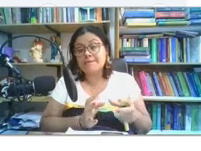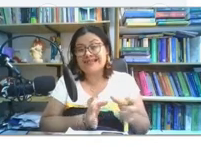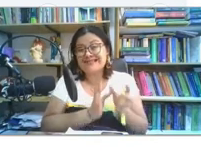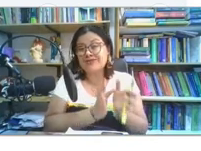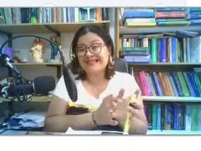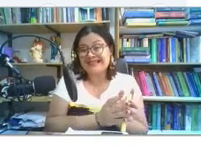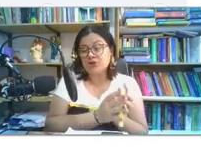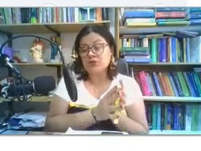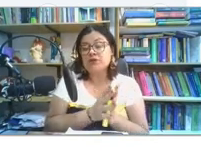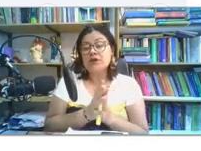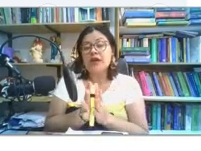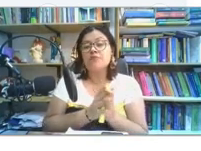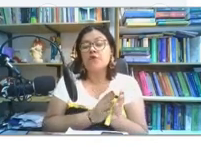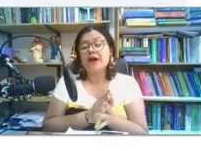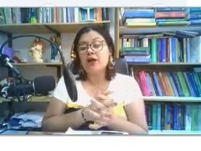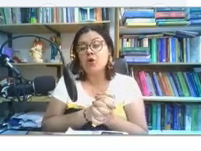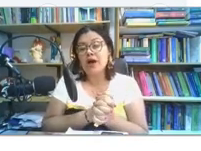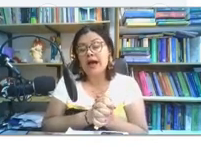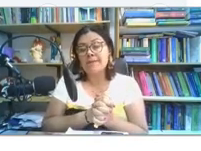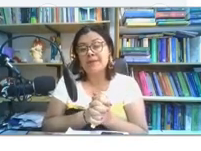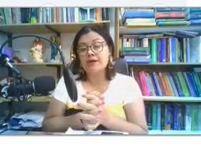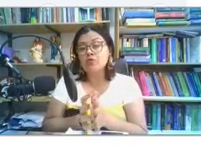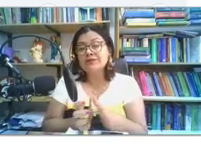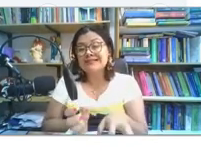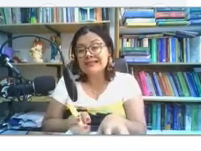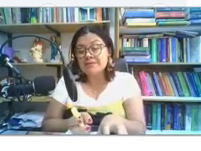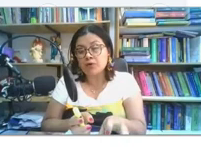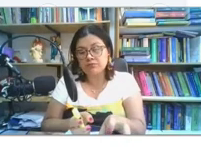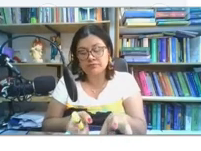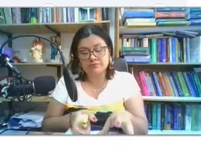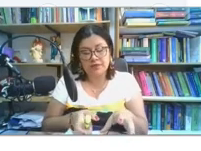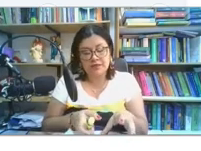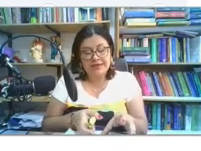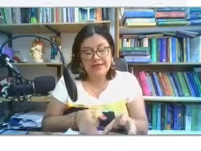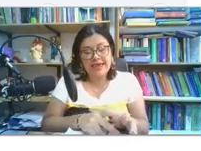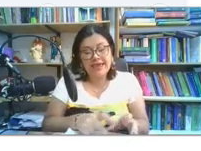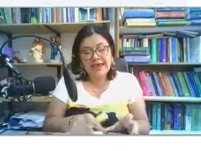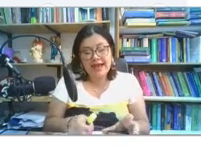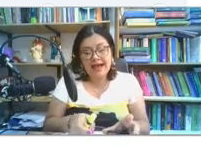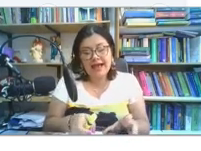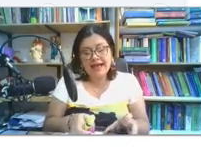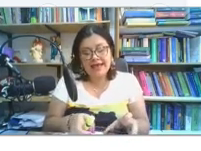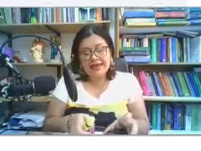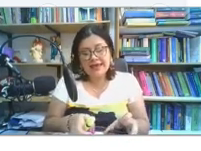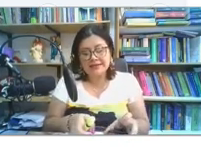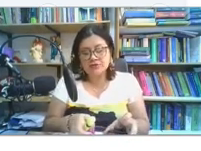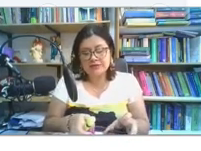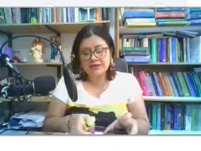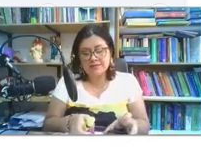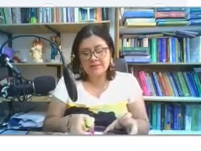más contenido enfocado a preguntas tipo que a